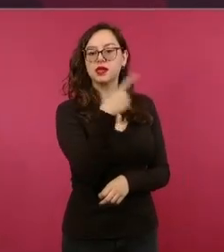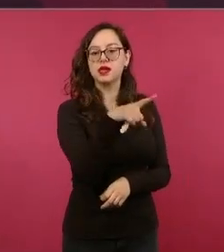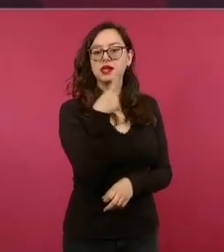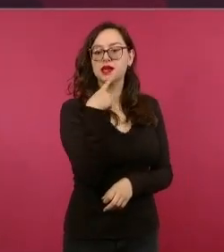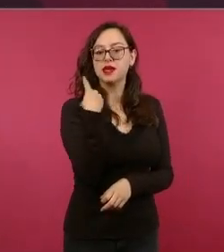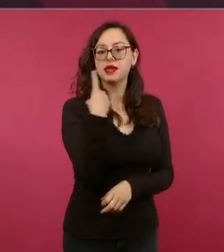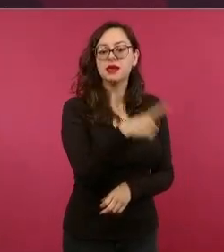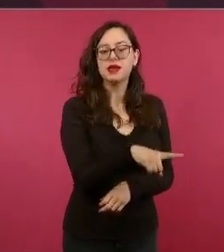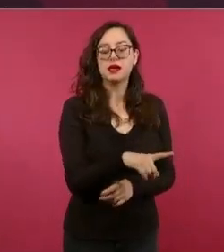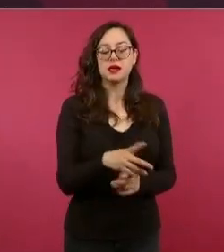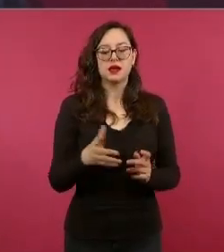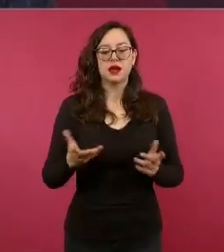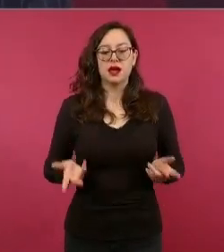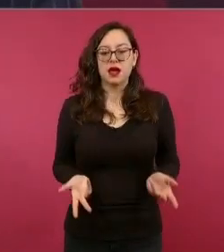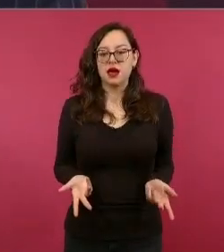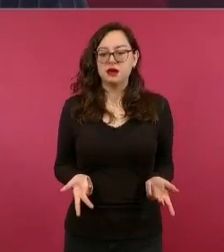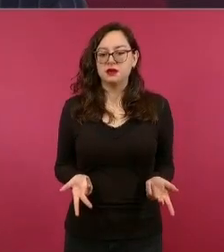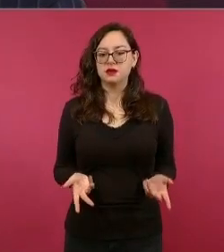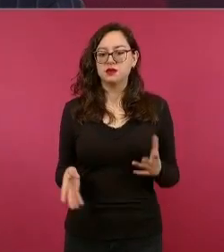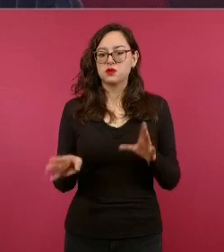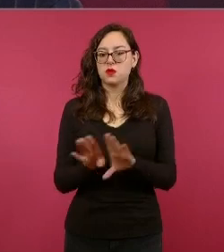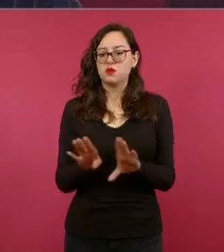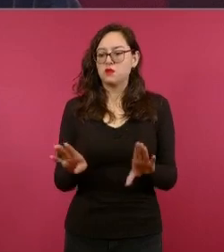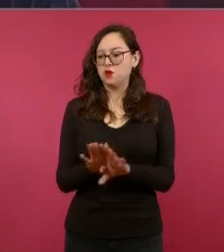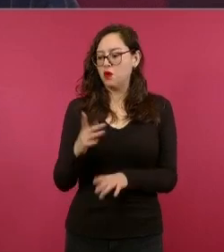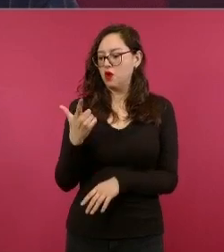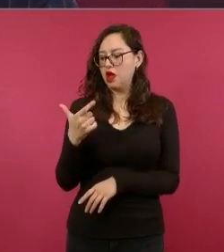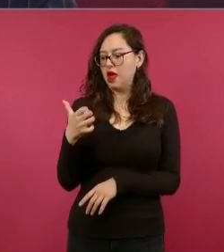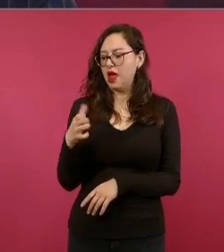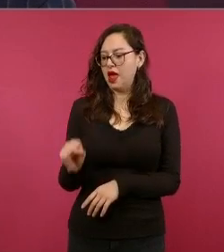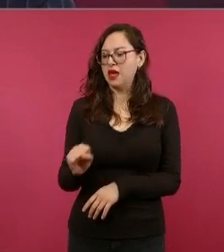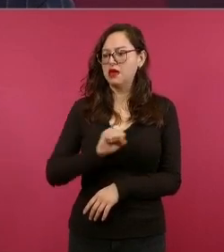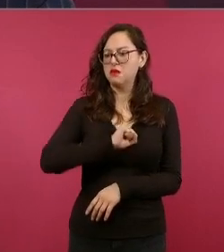aumentaba el precio del gas.